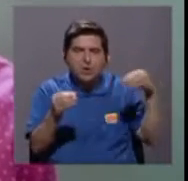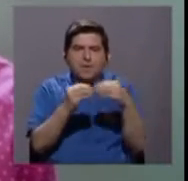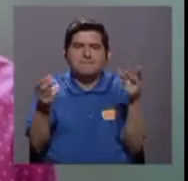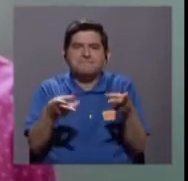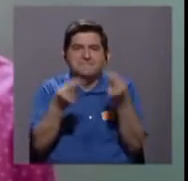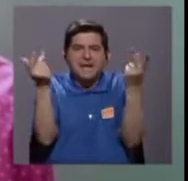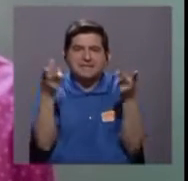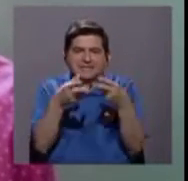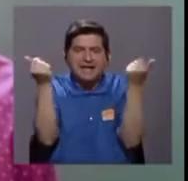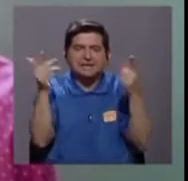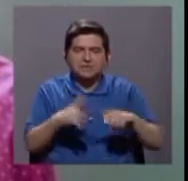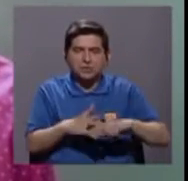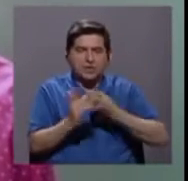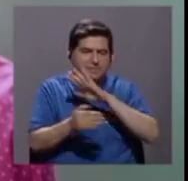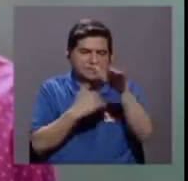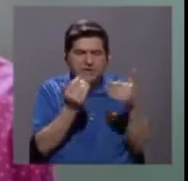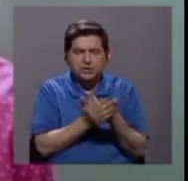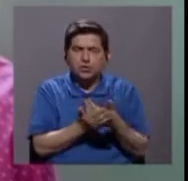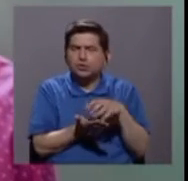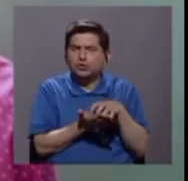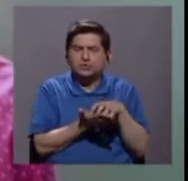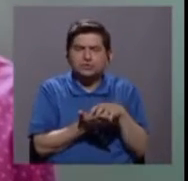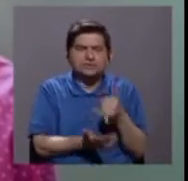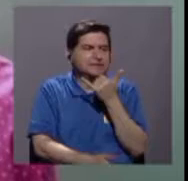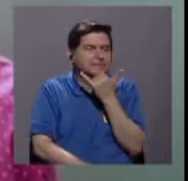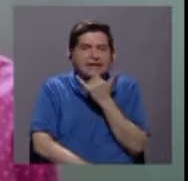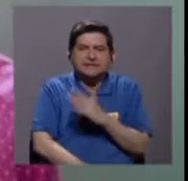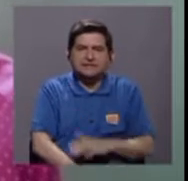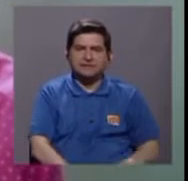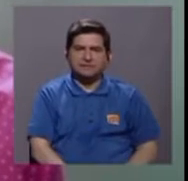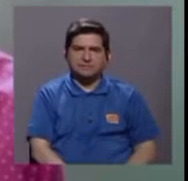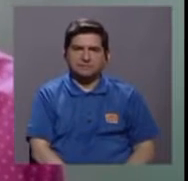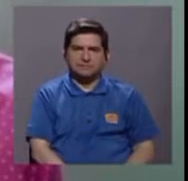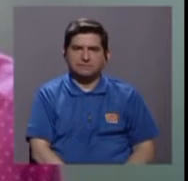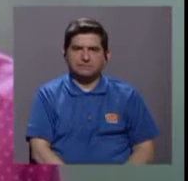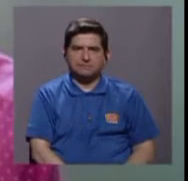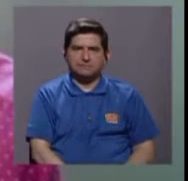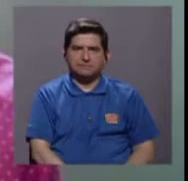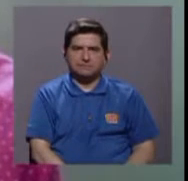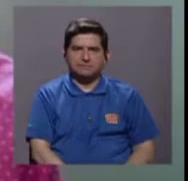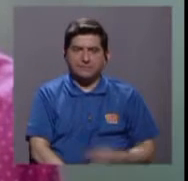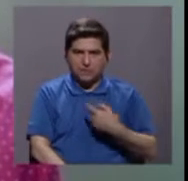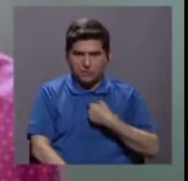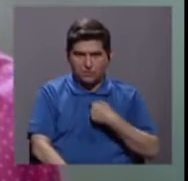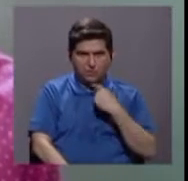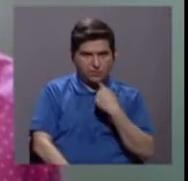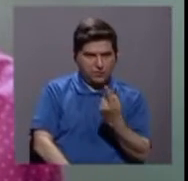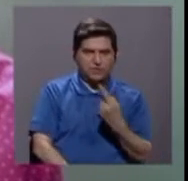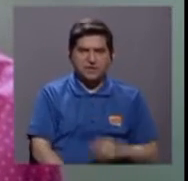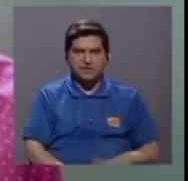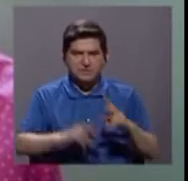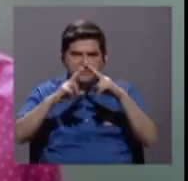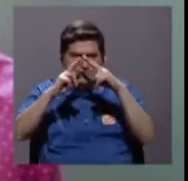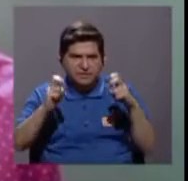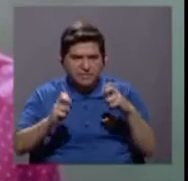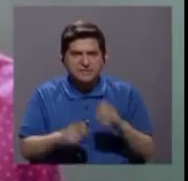gastos, empezamos todos a cuestionarnos, bueno, pero ¿qué está pasando? Entonces, cuando uno dice revisemos el diseño institucional, eso